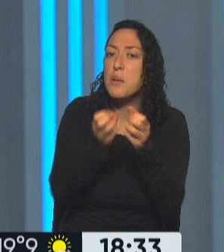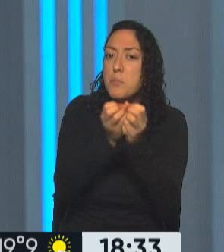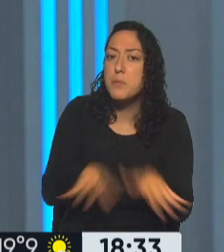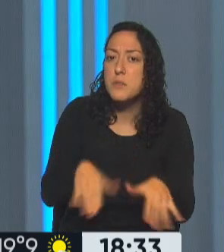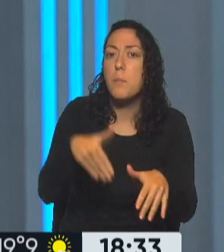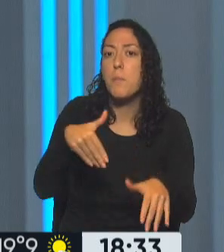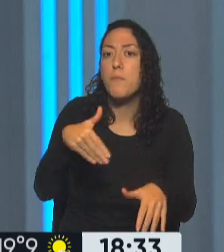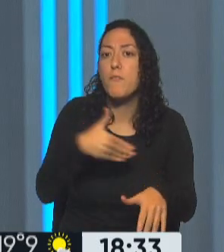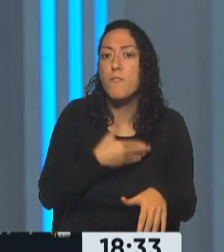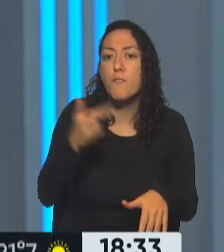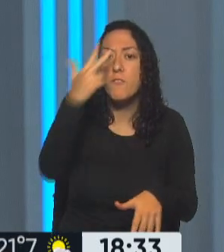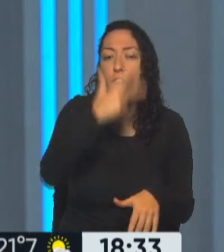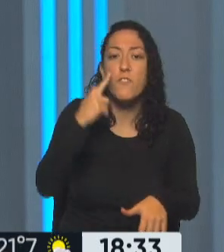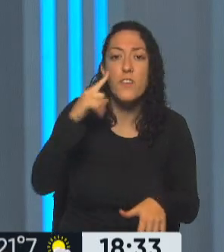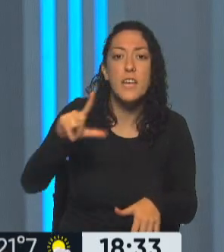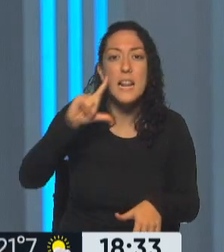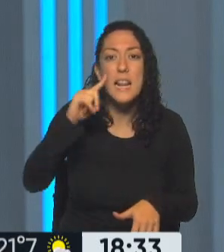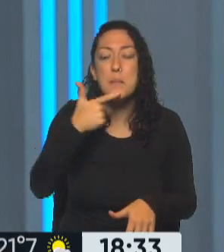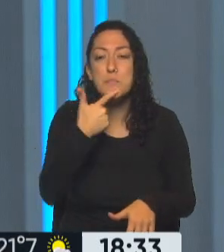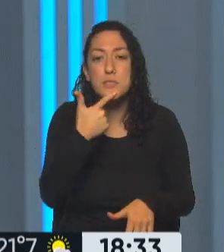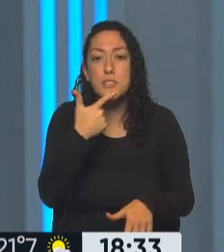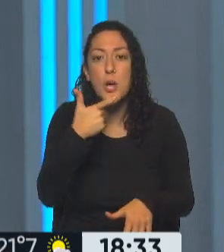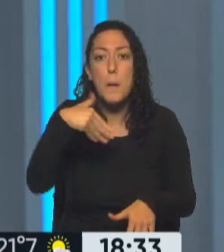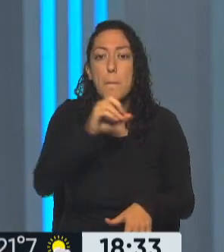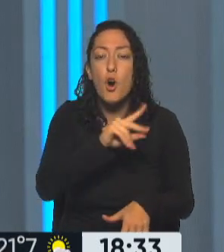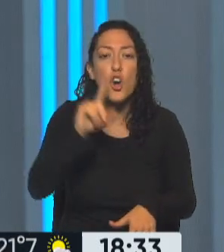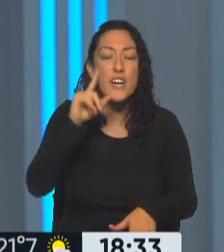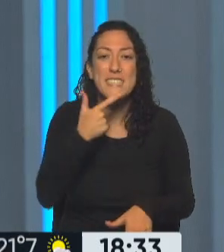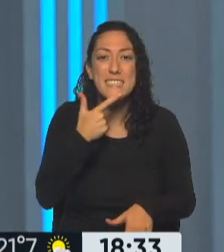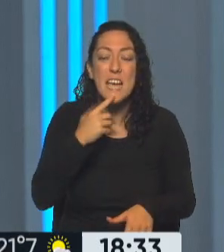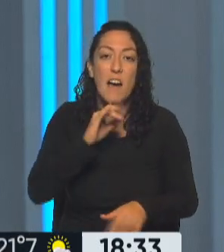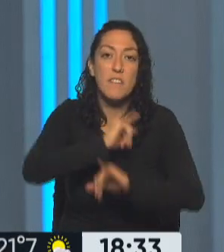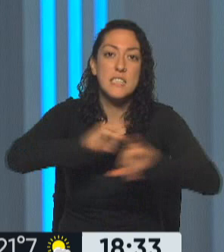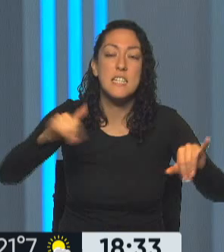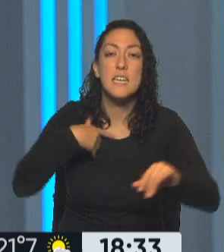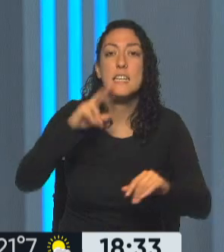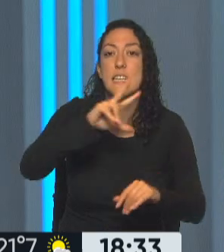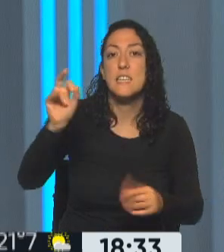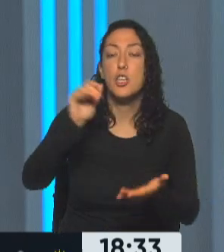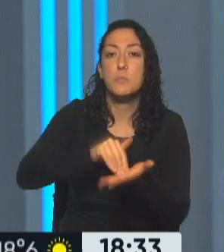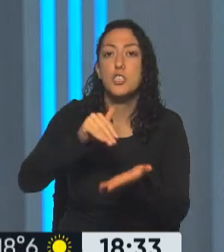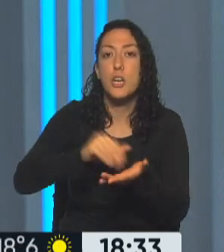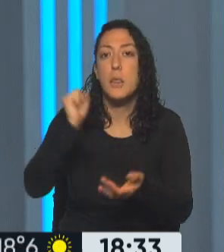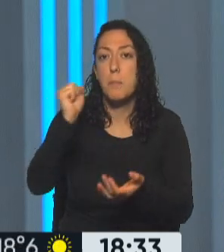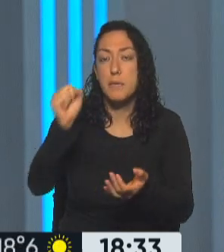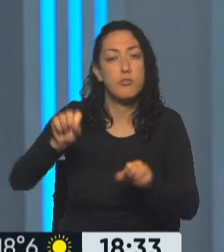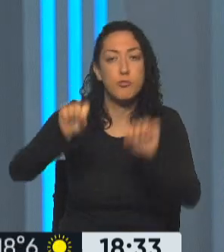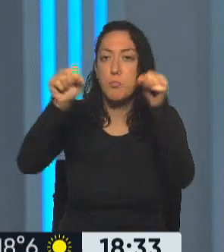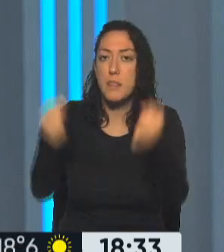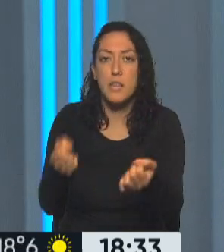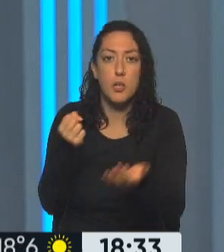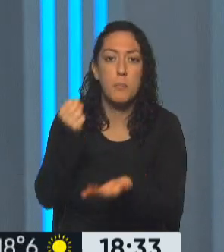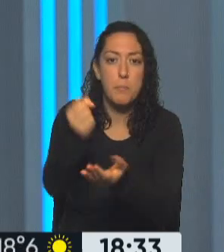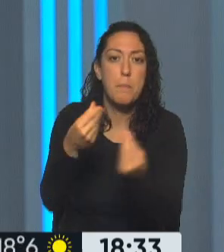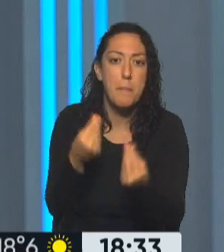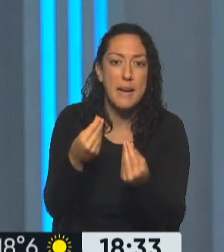Morris anunció la suspensión de una importante inversión de 300 millones de pesos en